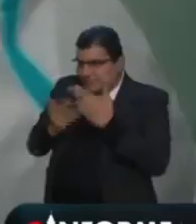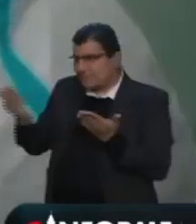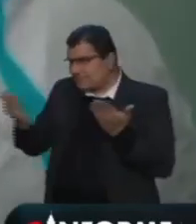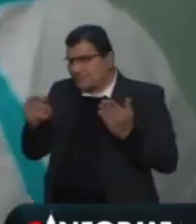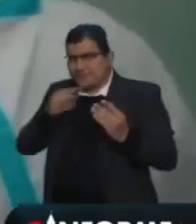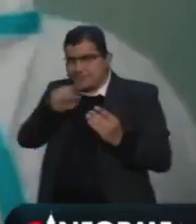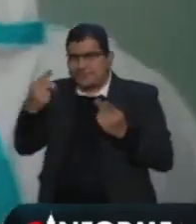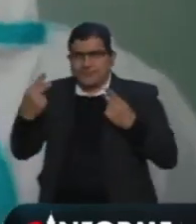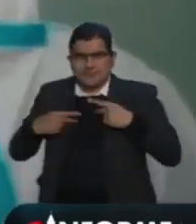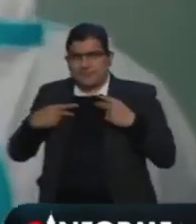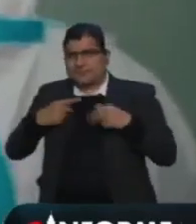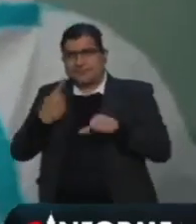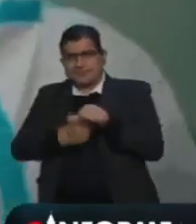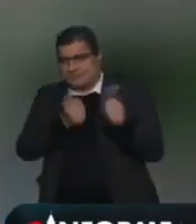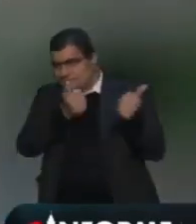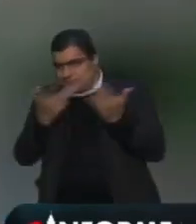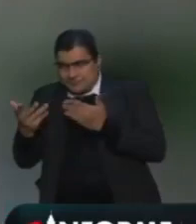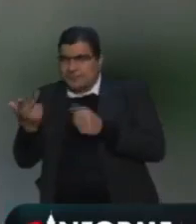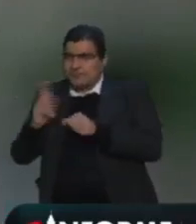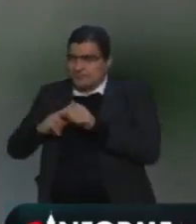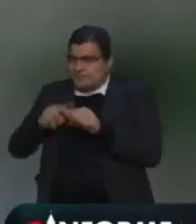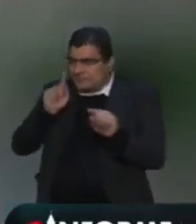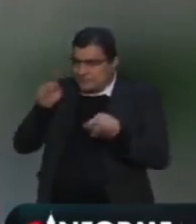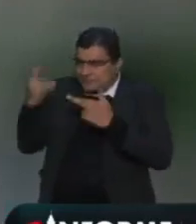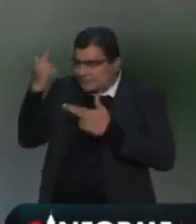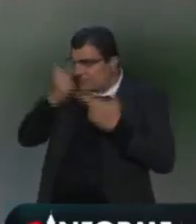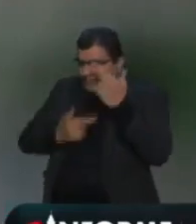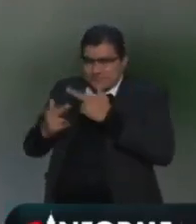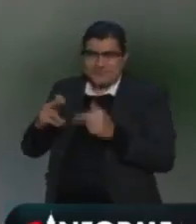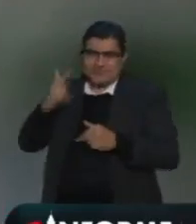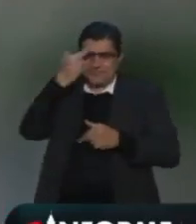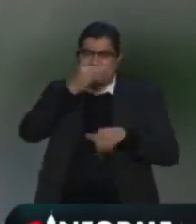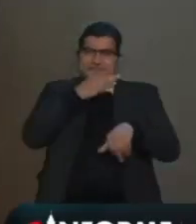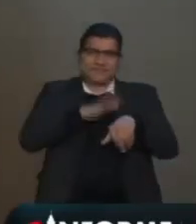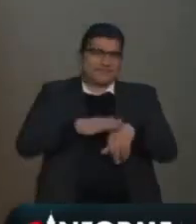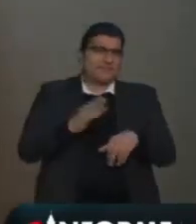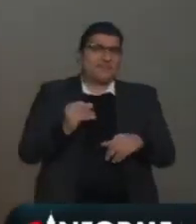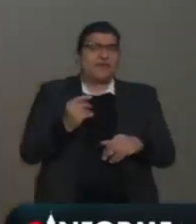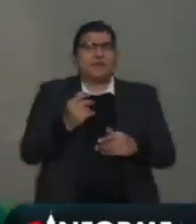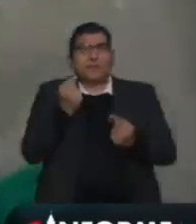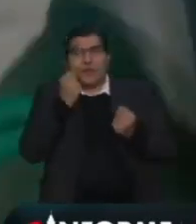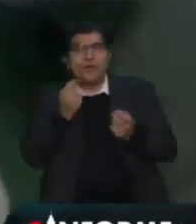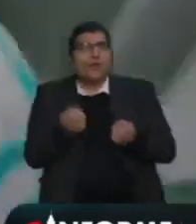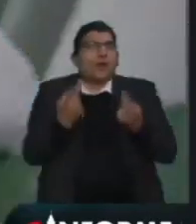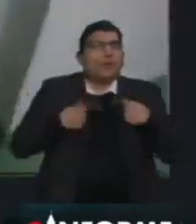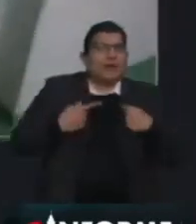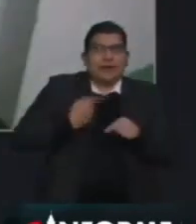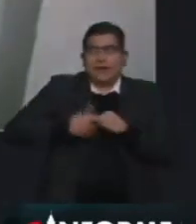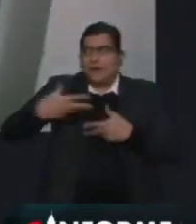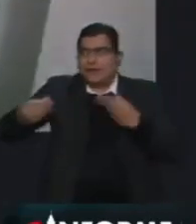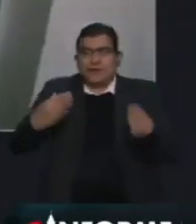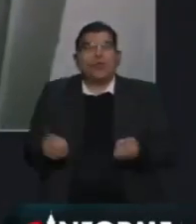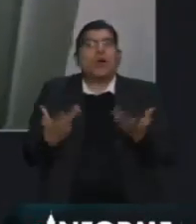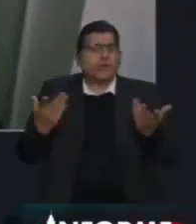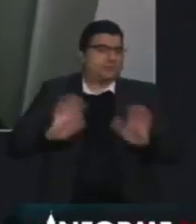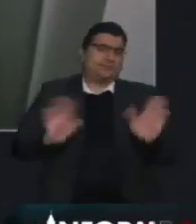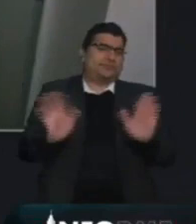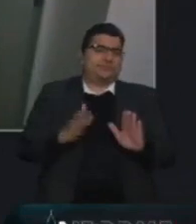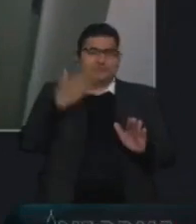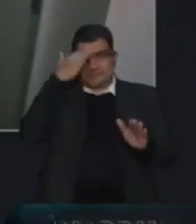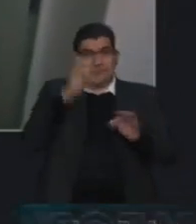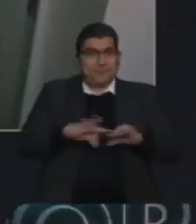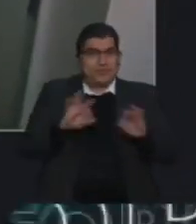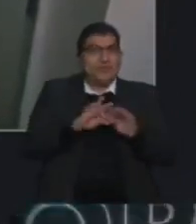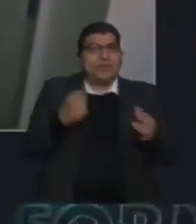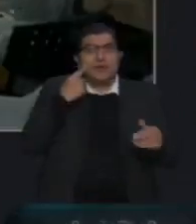a las personas que lleguen infectadas a los hospitales, porque recuerden, no nos importa tanto cuánta gente se infecta, es por eso que no es tan